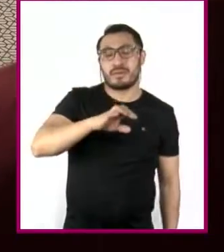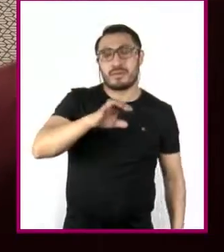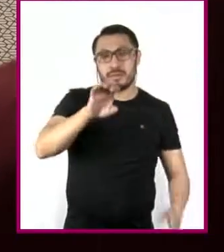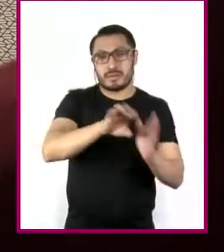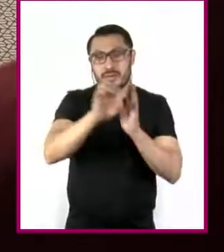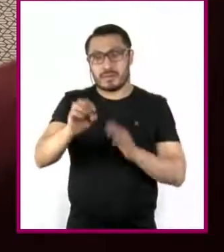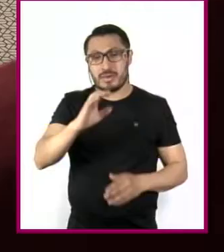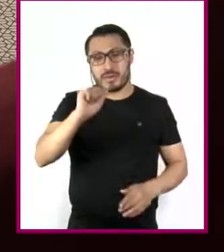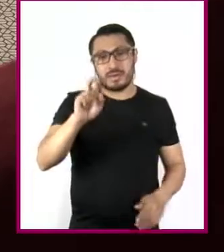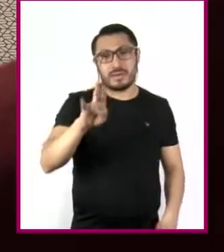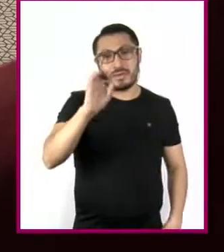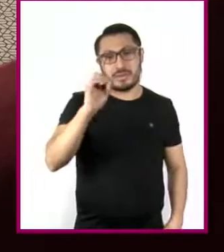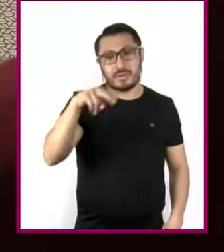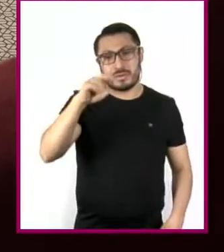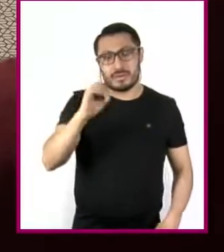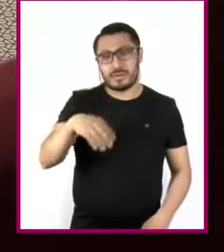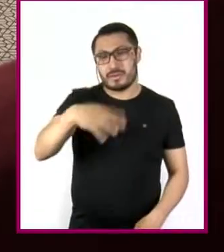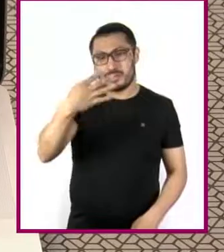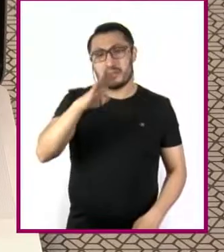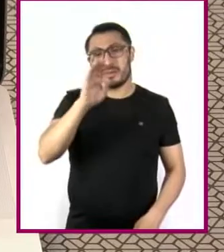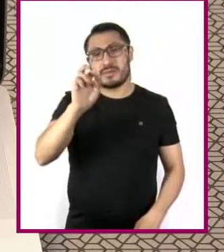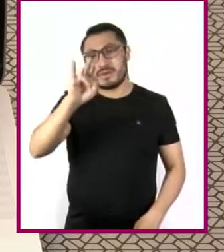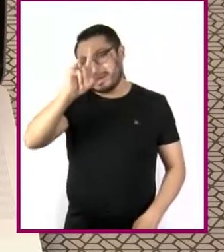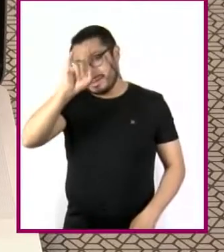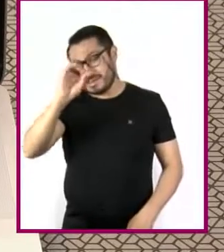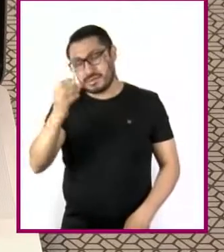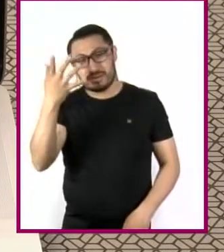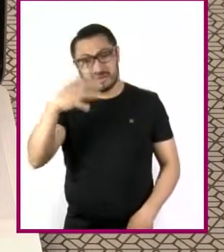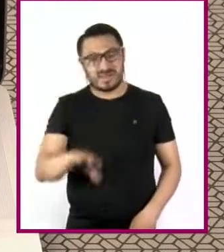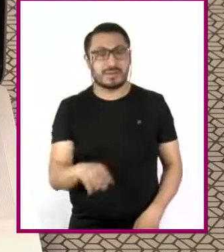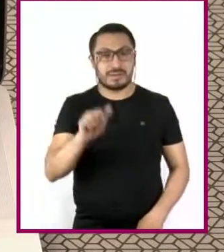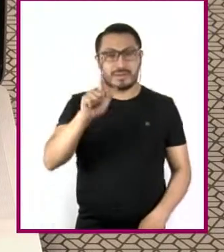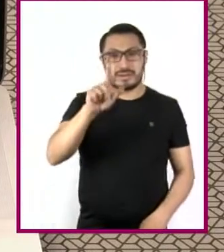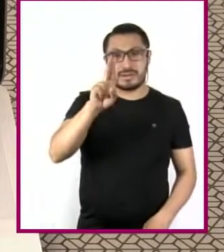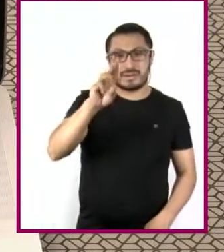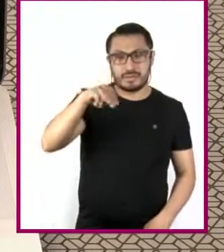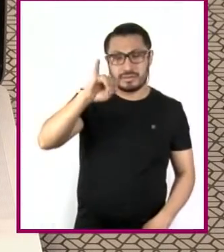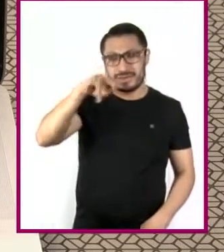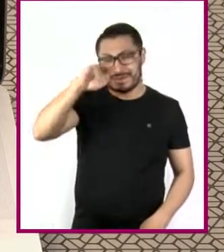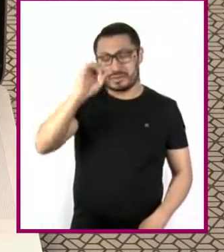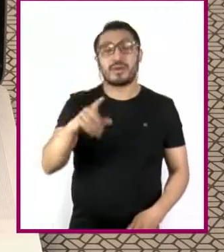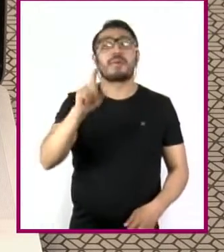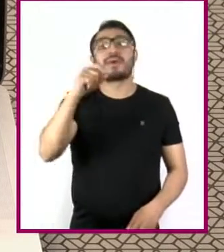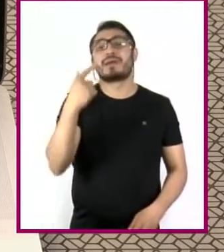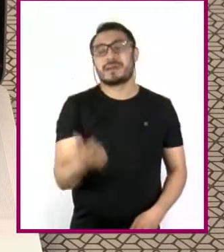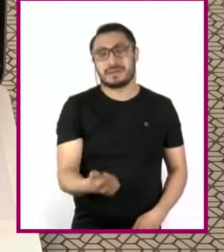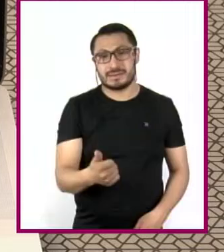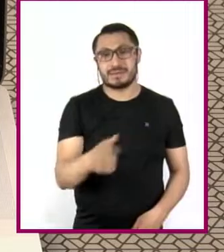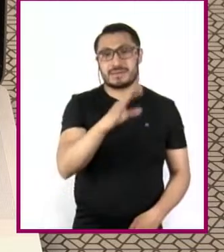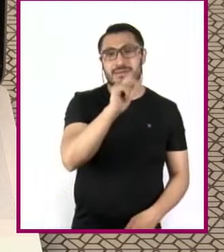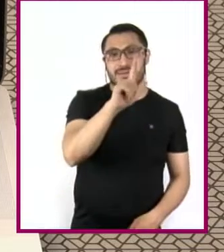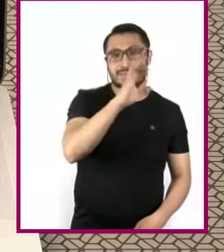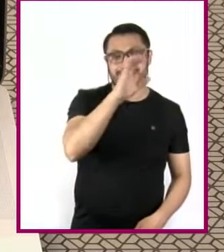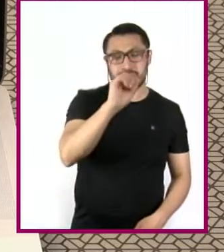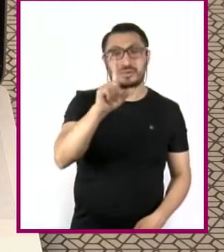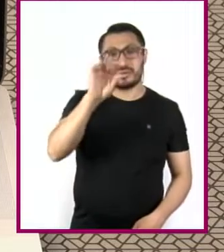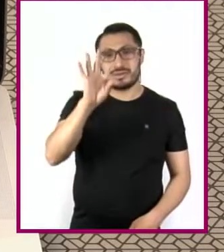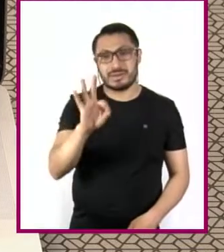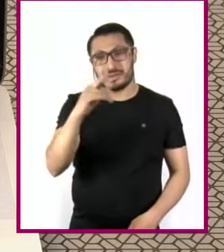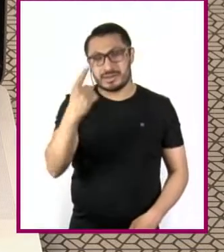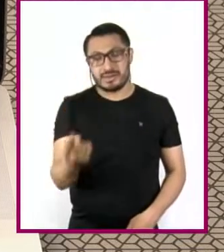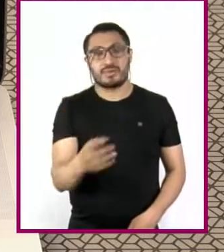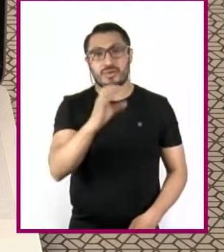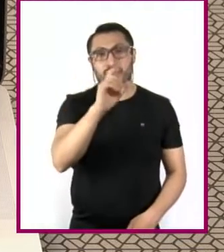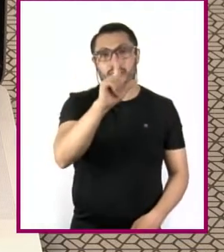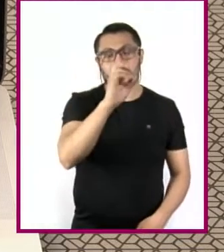carbono 14, el berilio 10, el aluminio 26, el calcio 41, el cloro